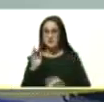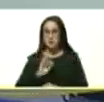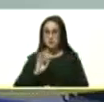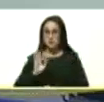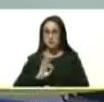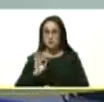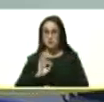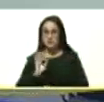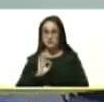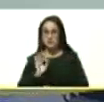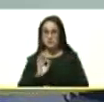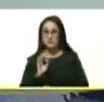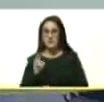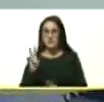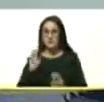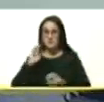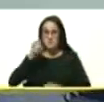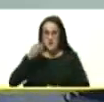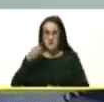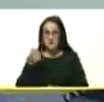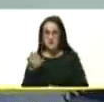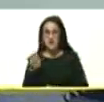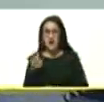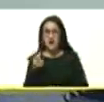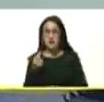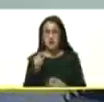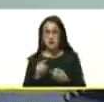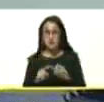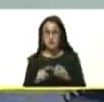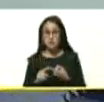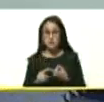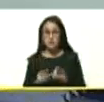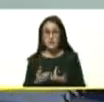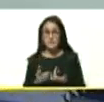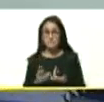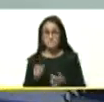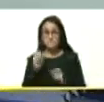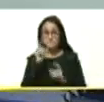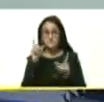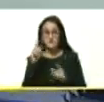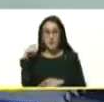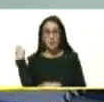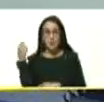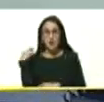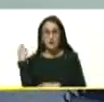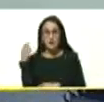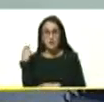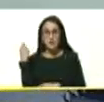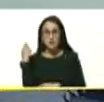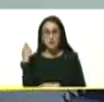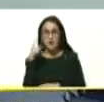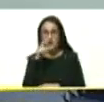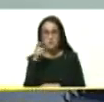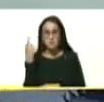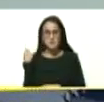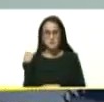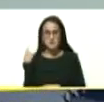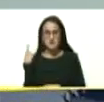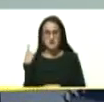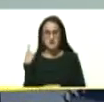17% en el caso del maíz. Y en el caso de arroz, bueno, con el despertar de Guárico, el año pasado tuvimos